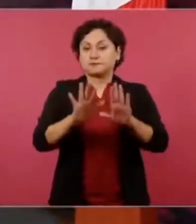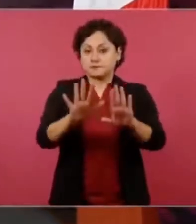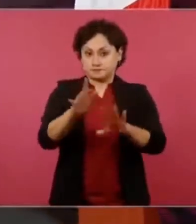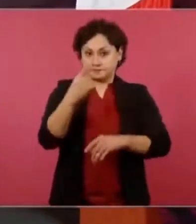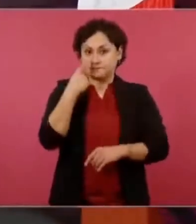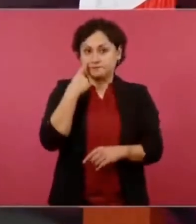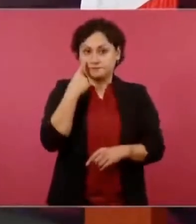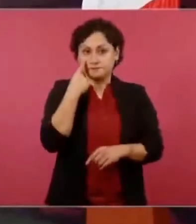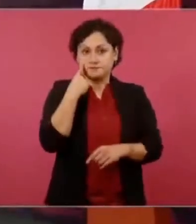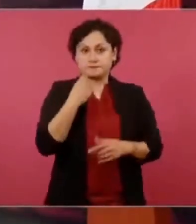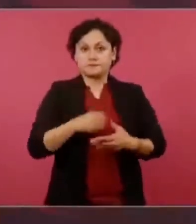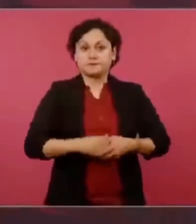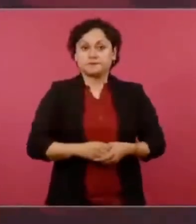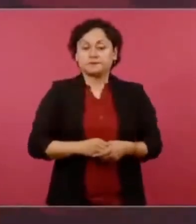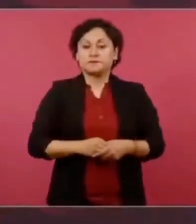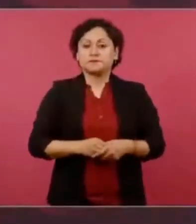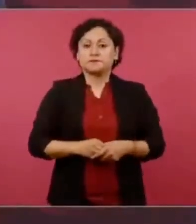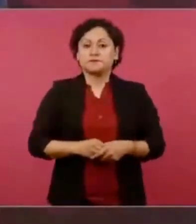en